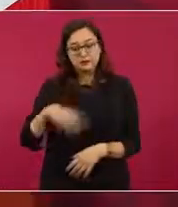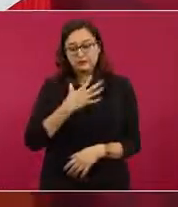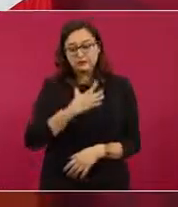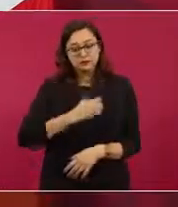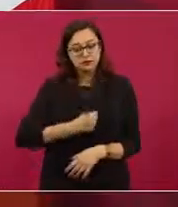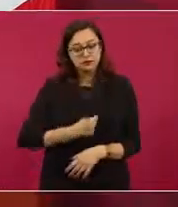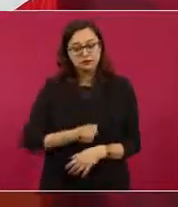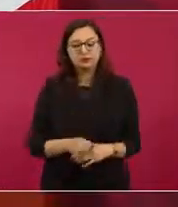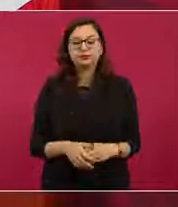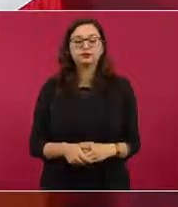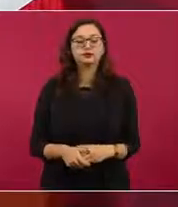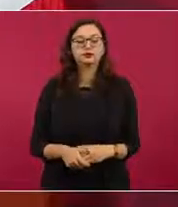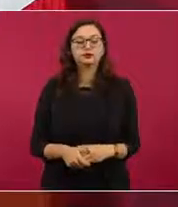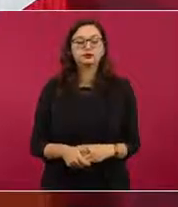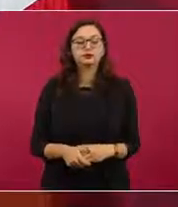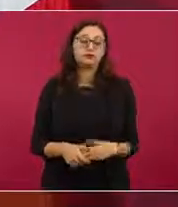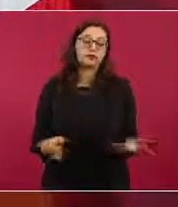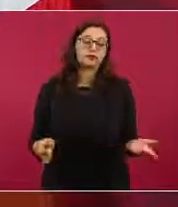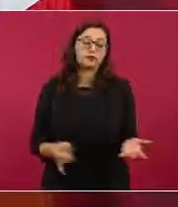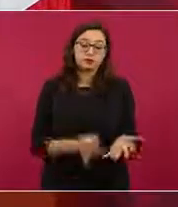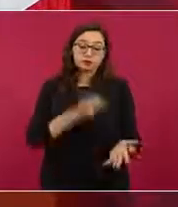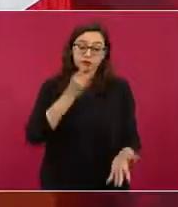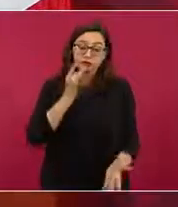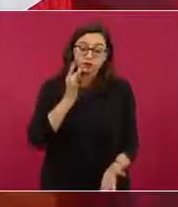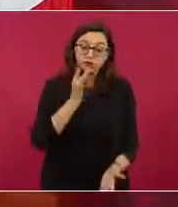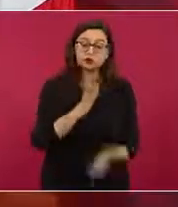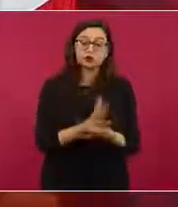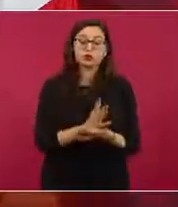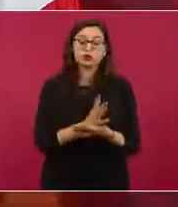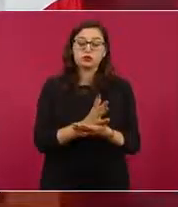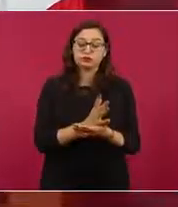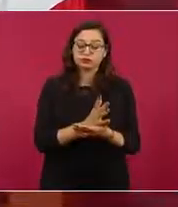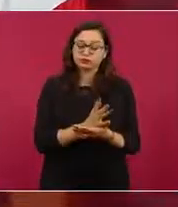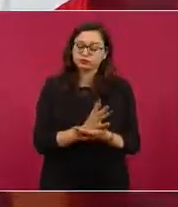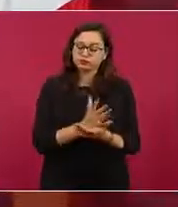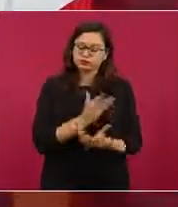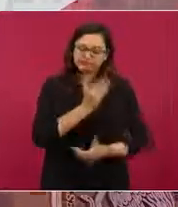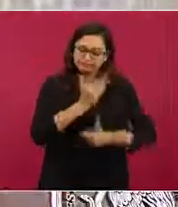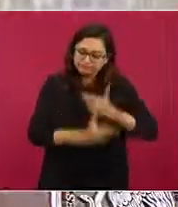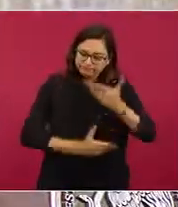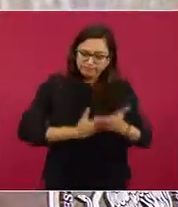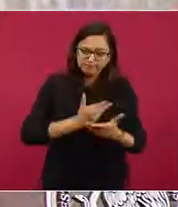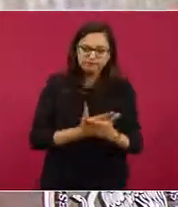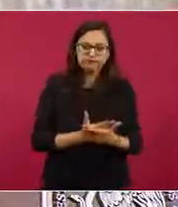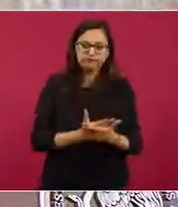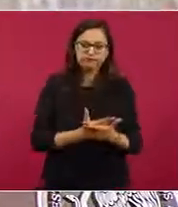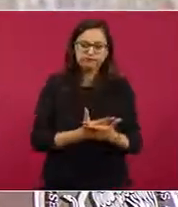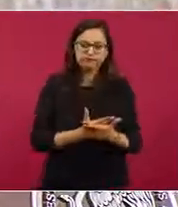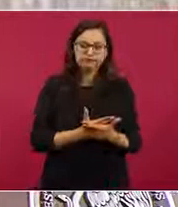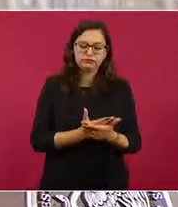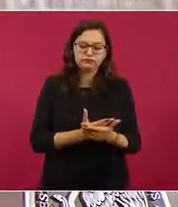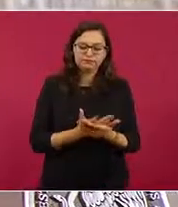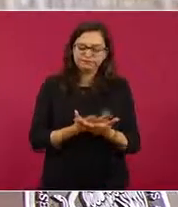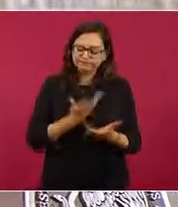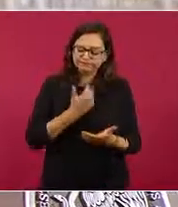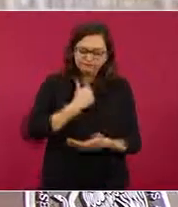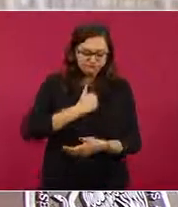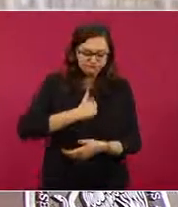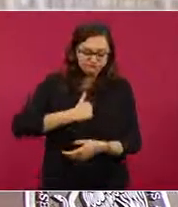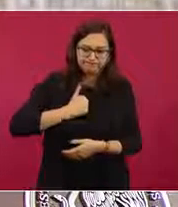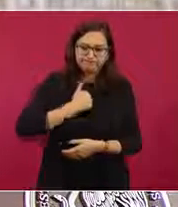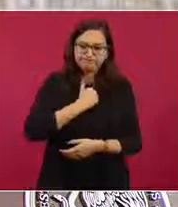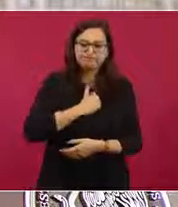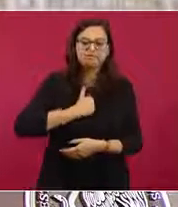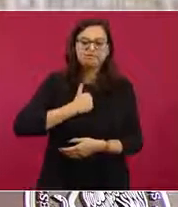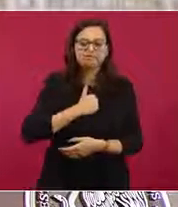solo enviar, que ya lo he hecho, mi pésame